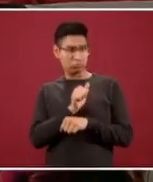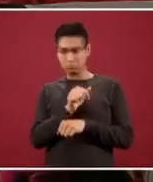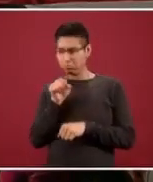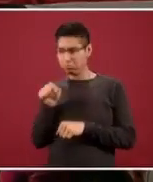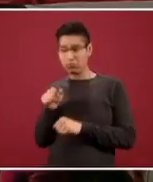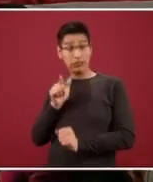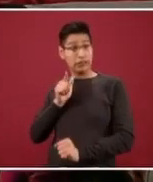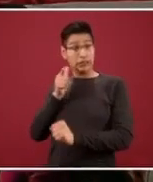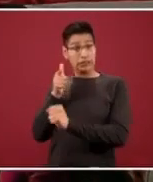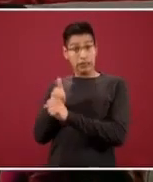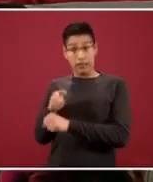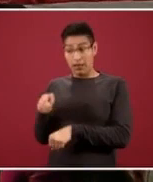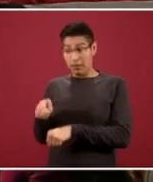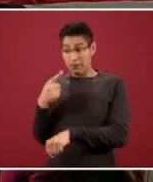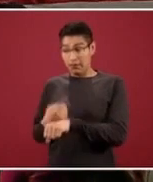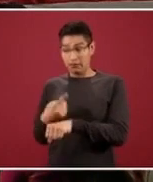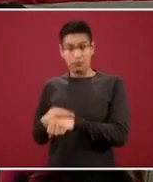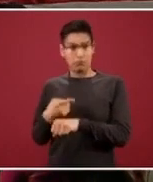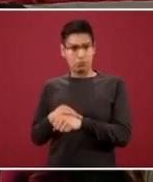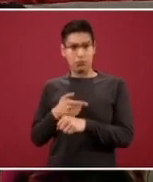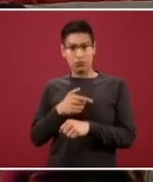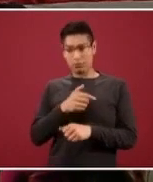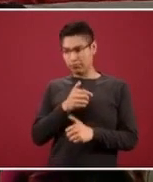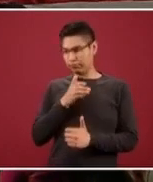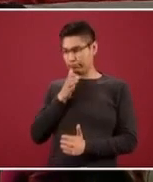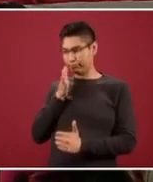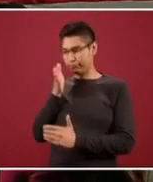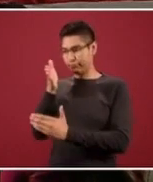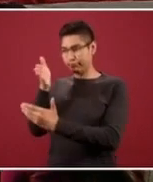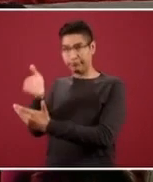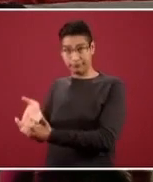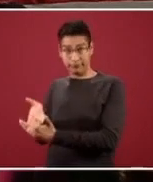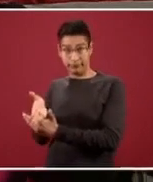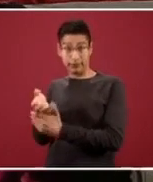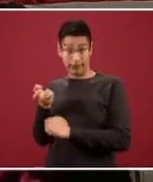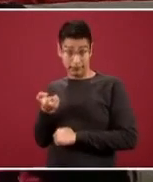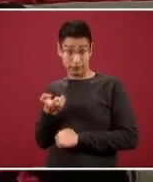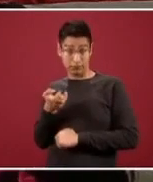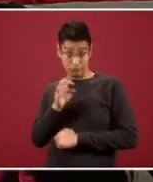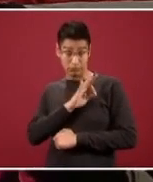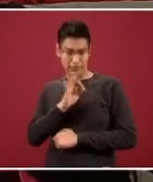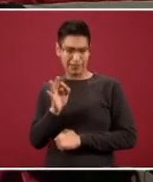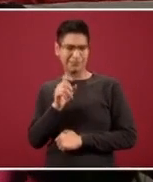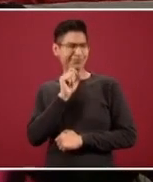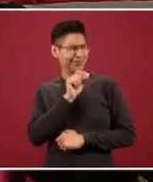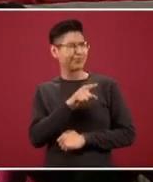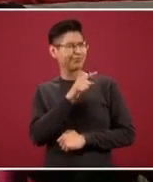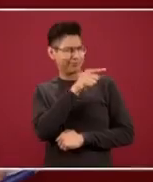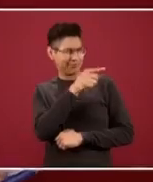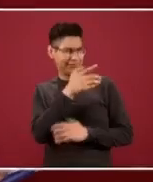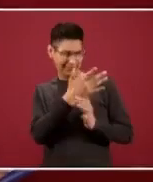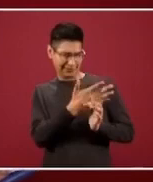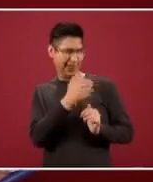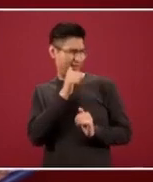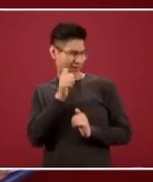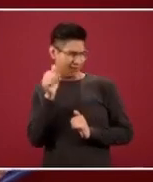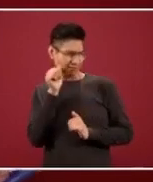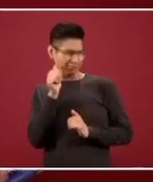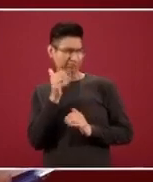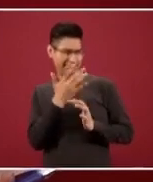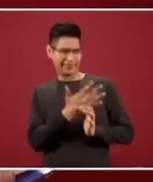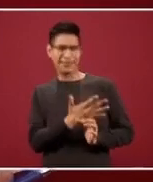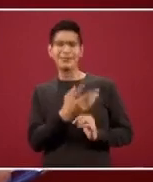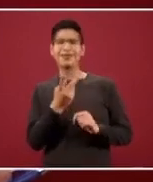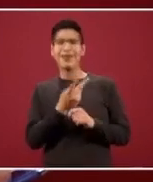intencional a los pacientes que tienen síntomas. Sé que ayer comentaban que había todo un